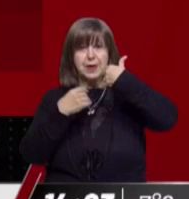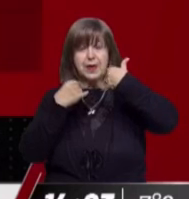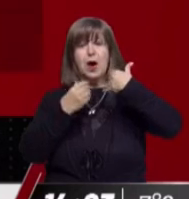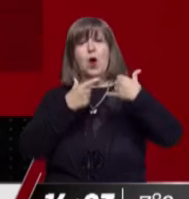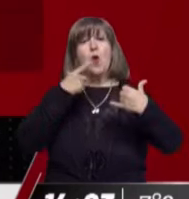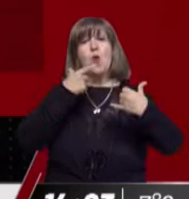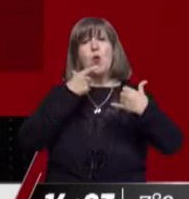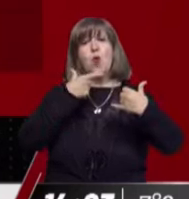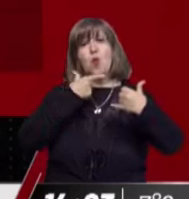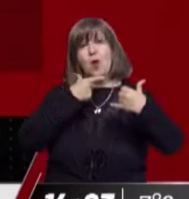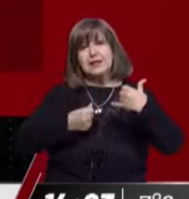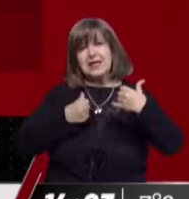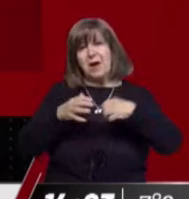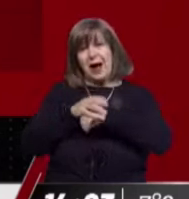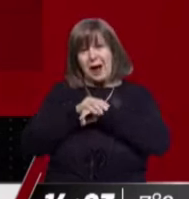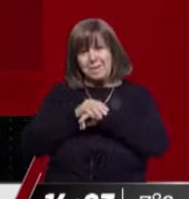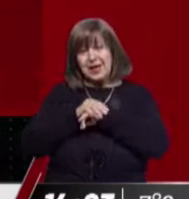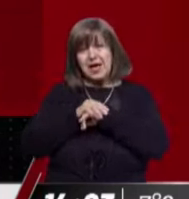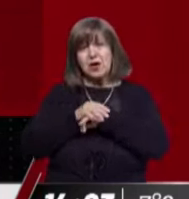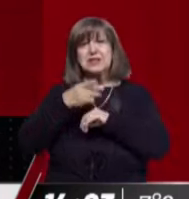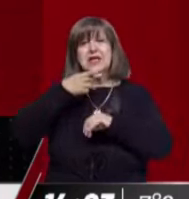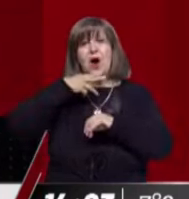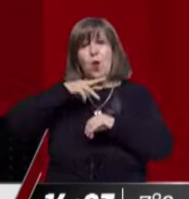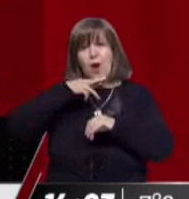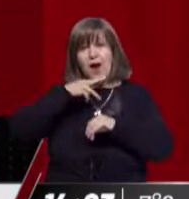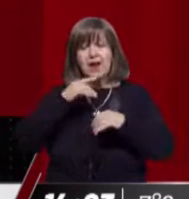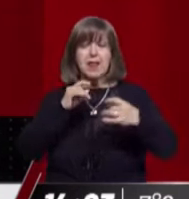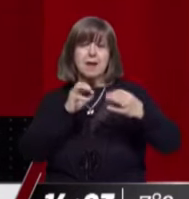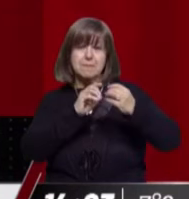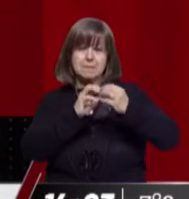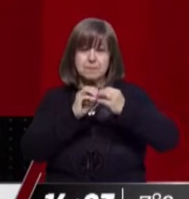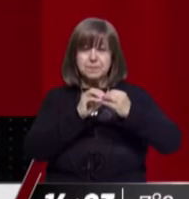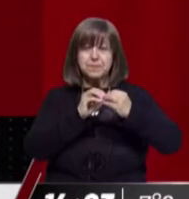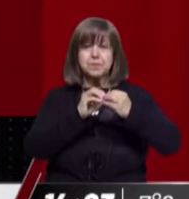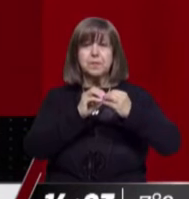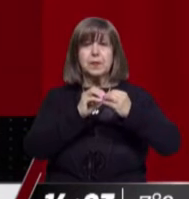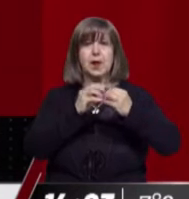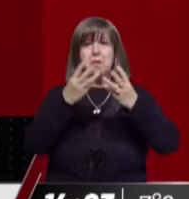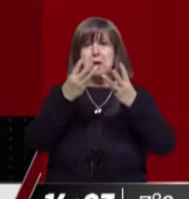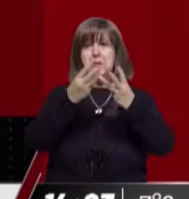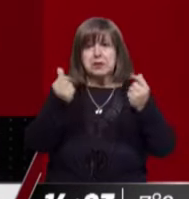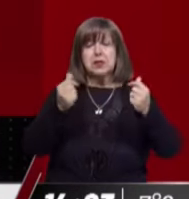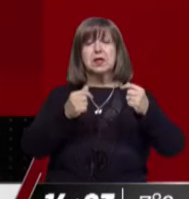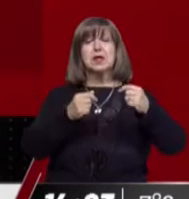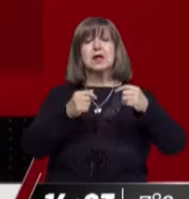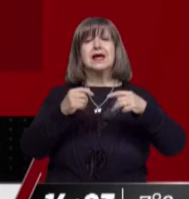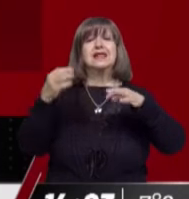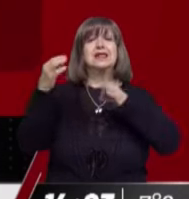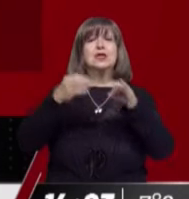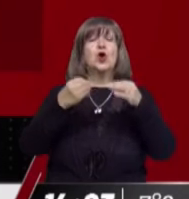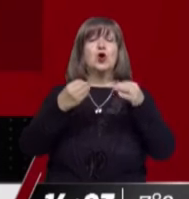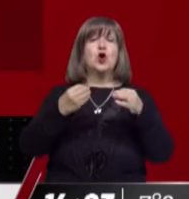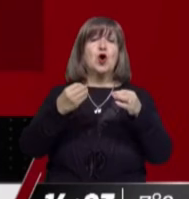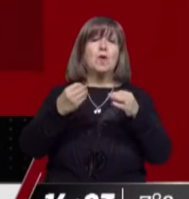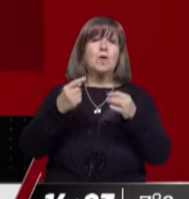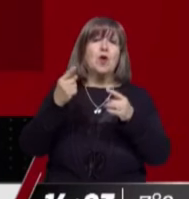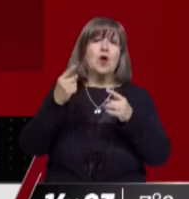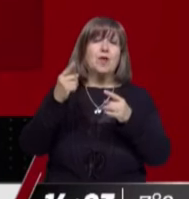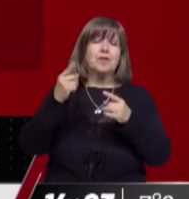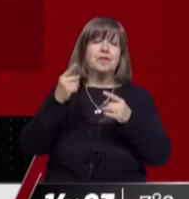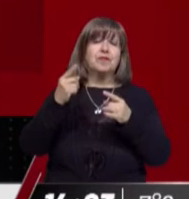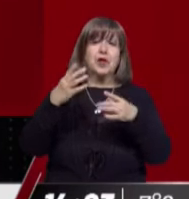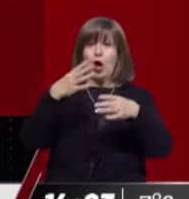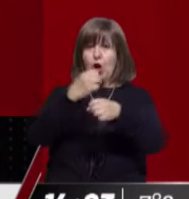tuvo con un grupo de amigos de acá que había logrado hacer en la provincia de San Juan. Ella llegó a través de